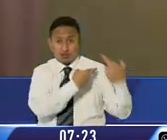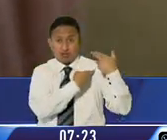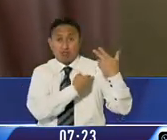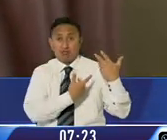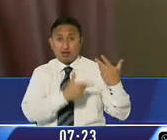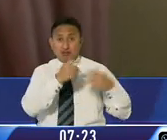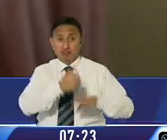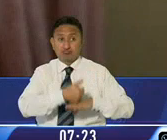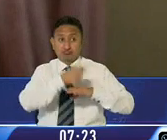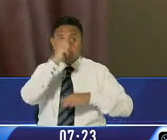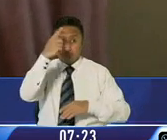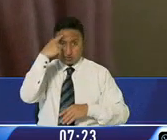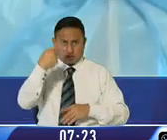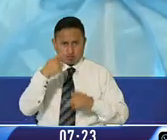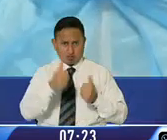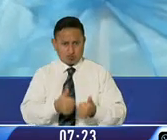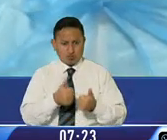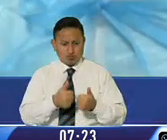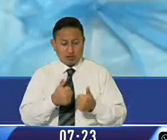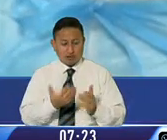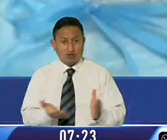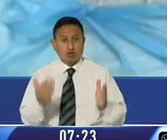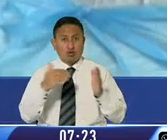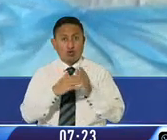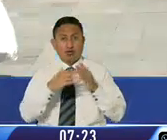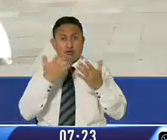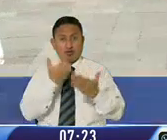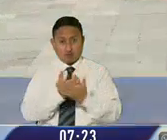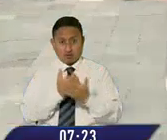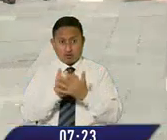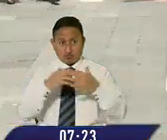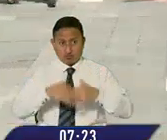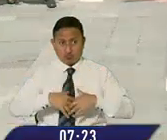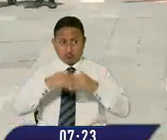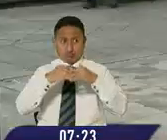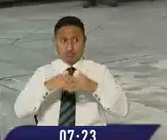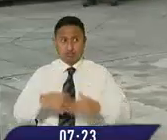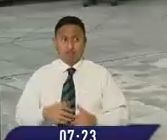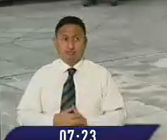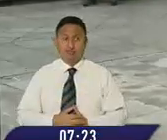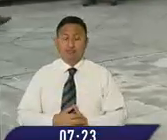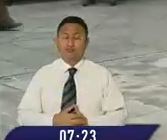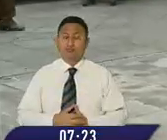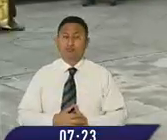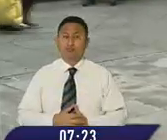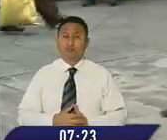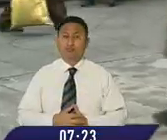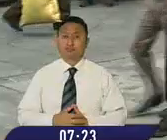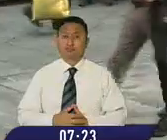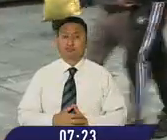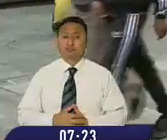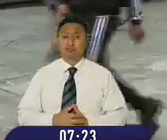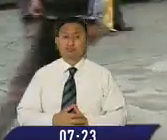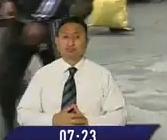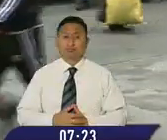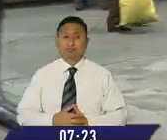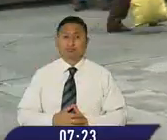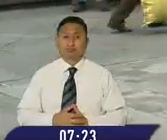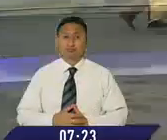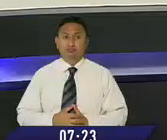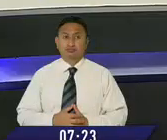ha sido el puntal que pone nuevamente en marcha la economía ecuatoriana, informó Héctor